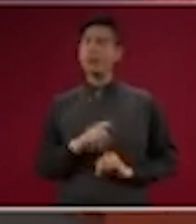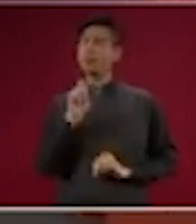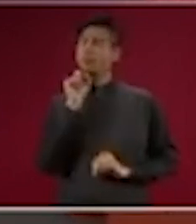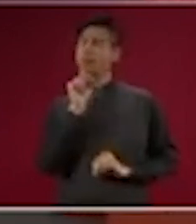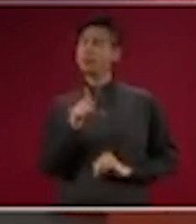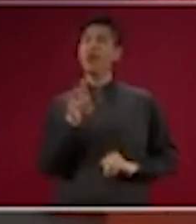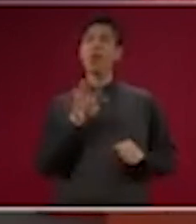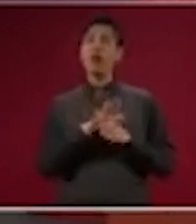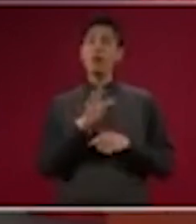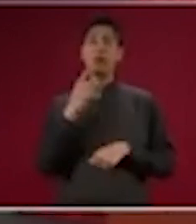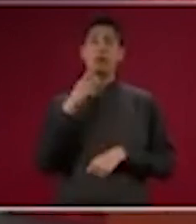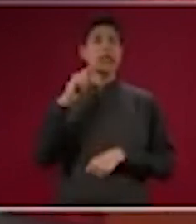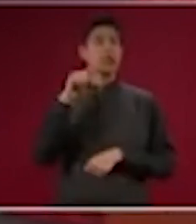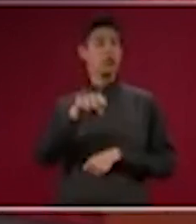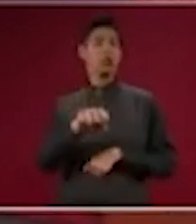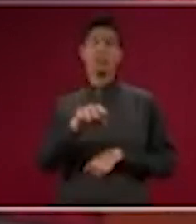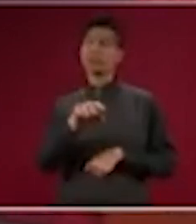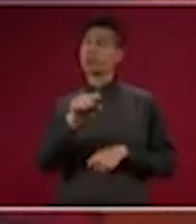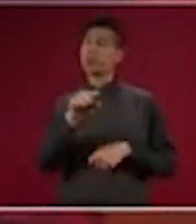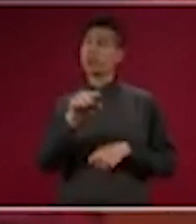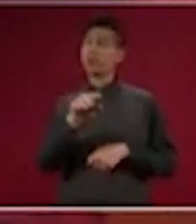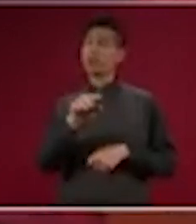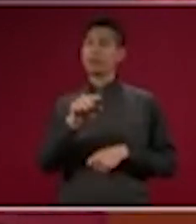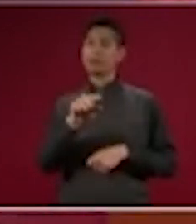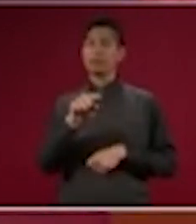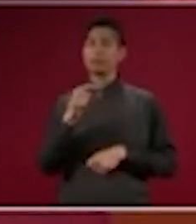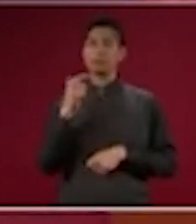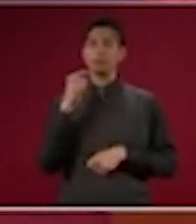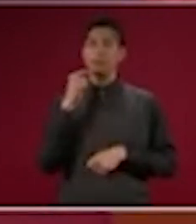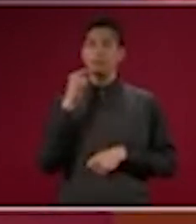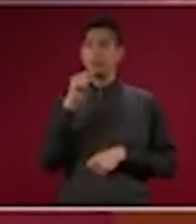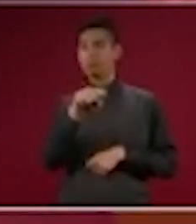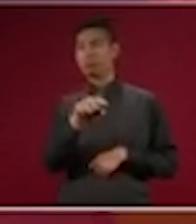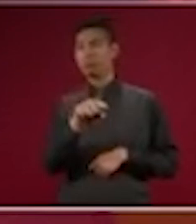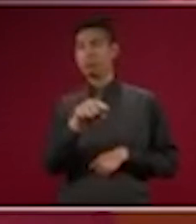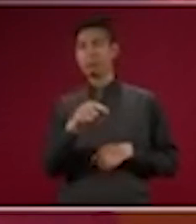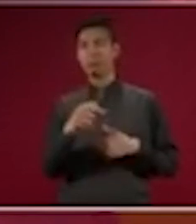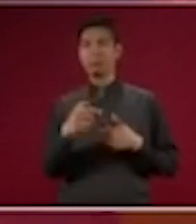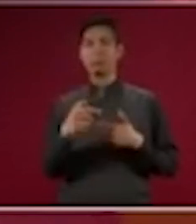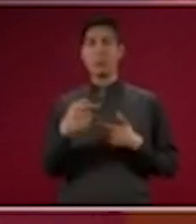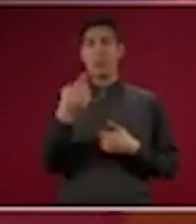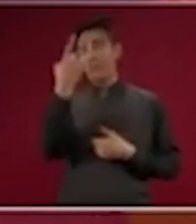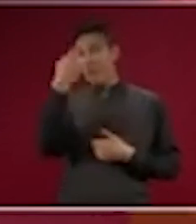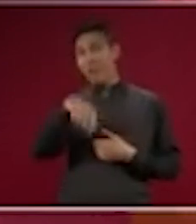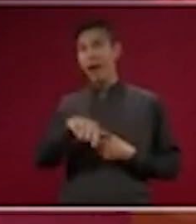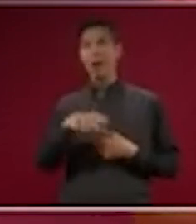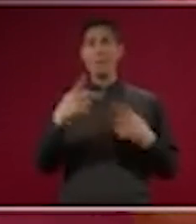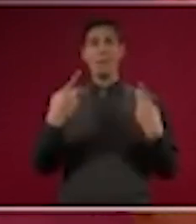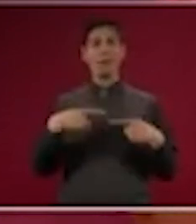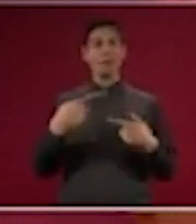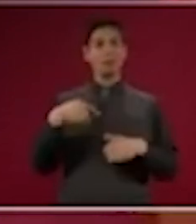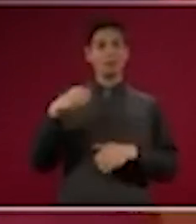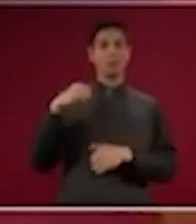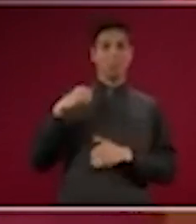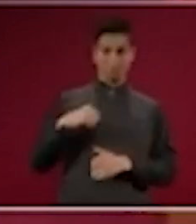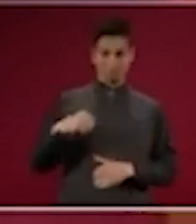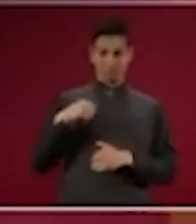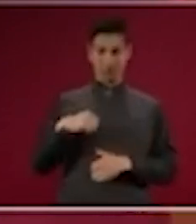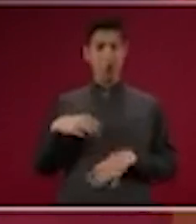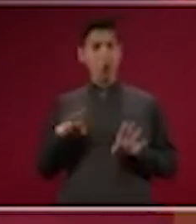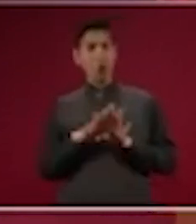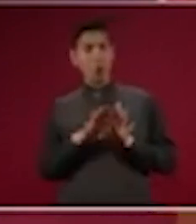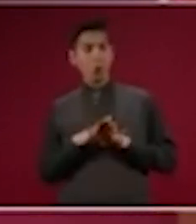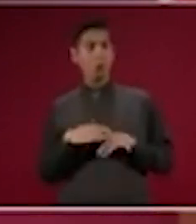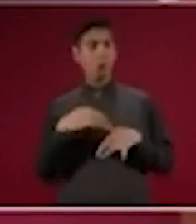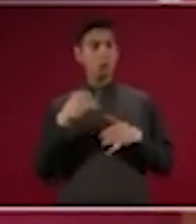de los López Hernández. Tristemente, el nepotismo ha sido una forma de abuso tradicional que se ha practicado a lo